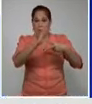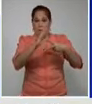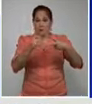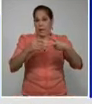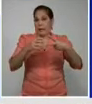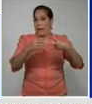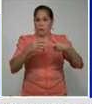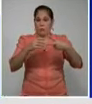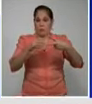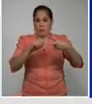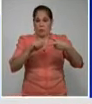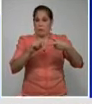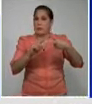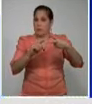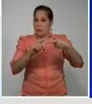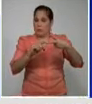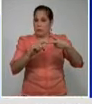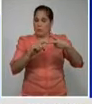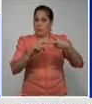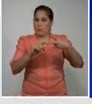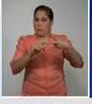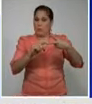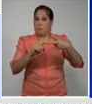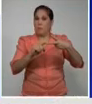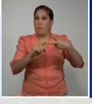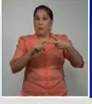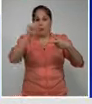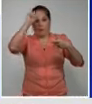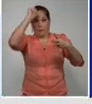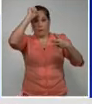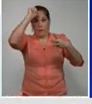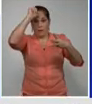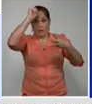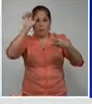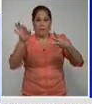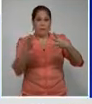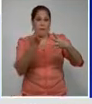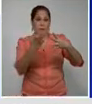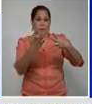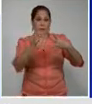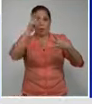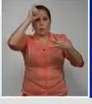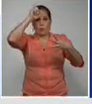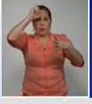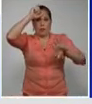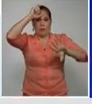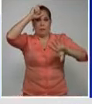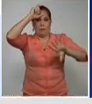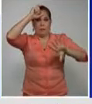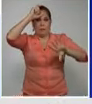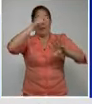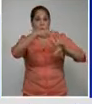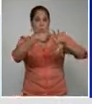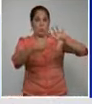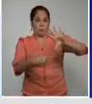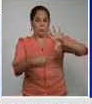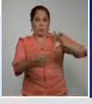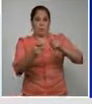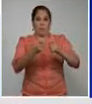Brasil a la cabeza, Estados Unidos, la India, Francia y Turquía. Son los de mayor